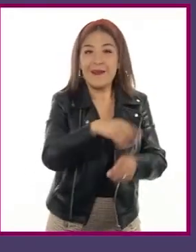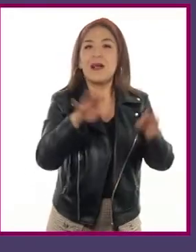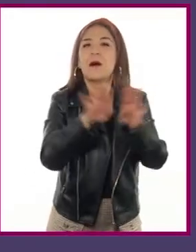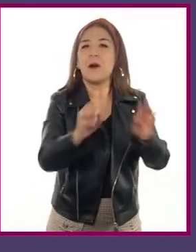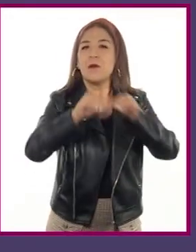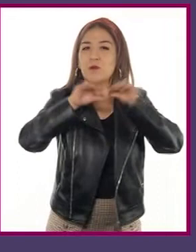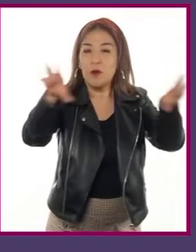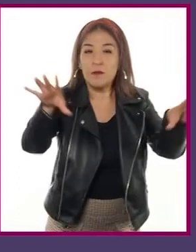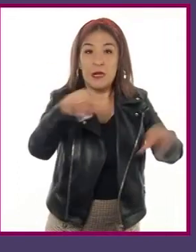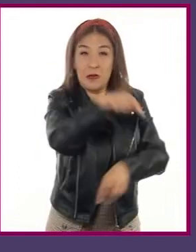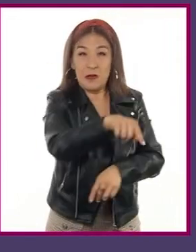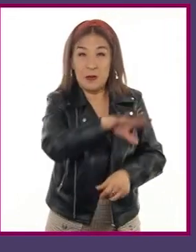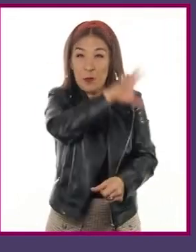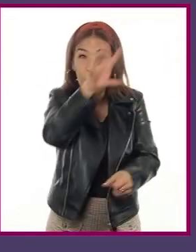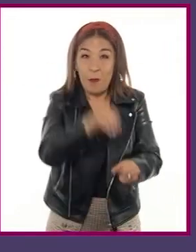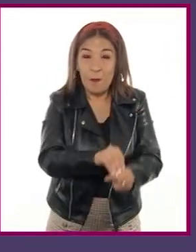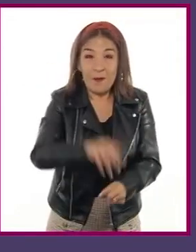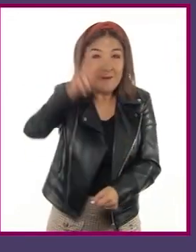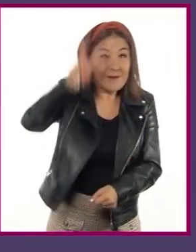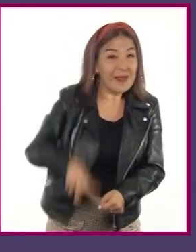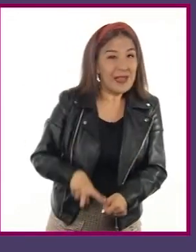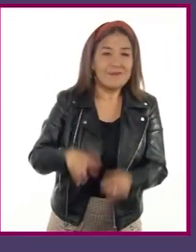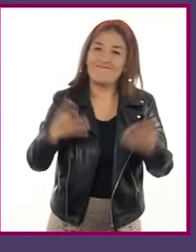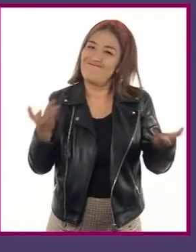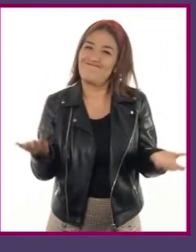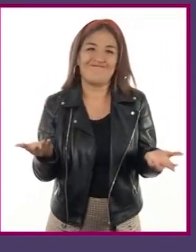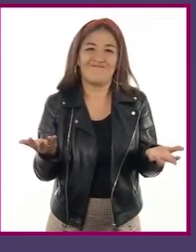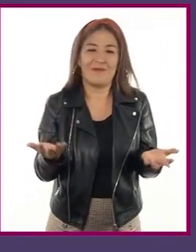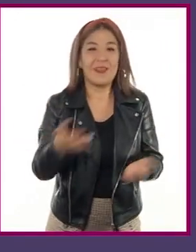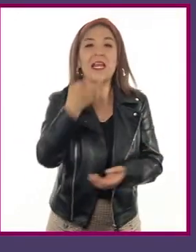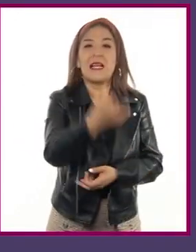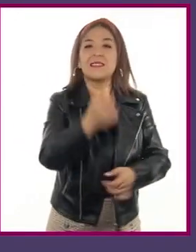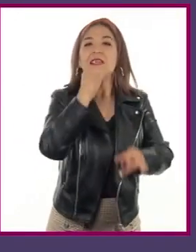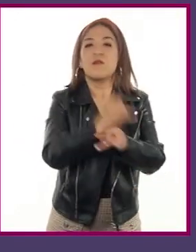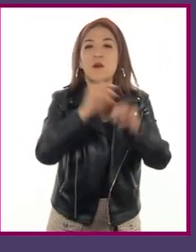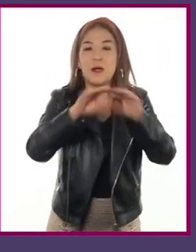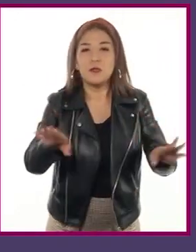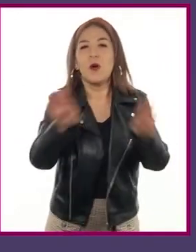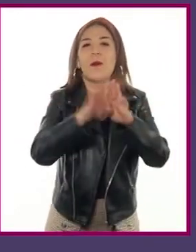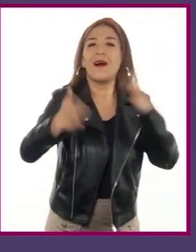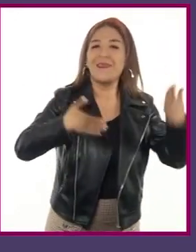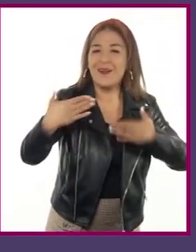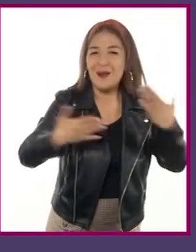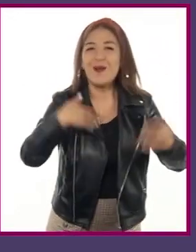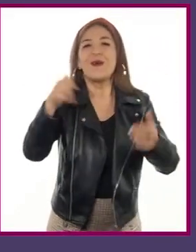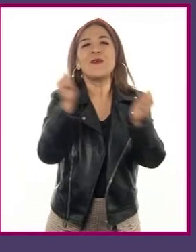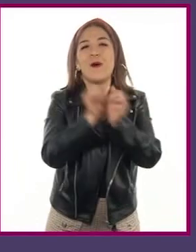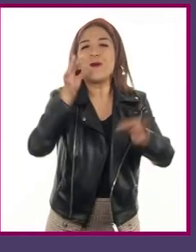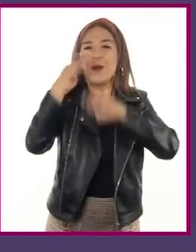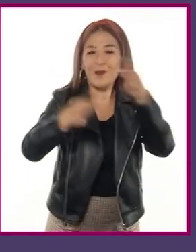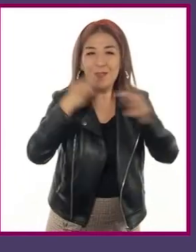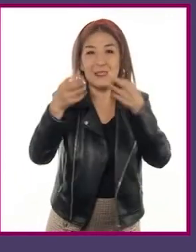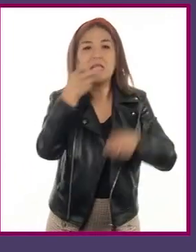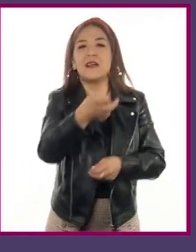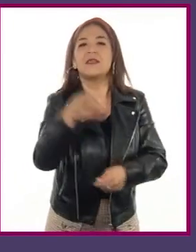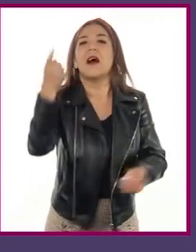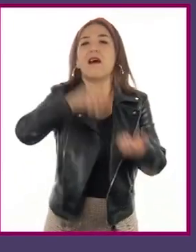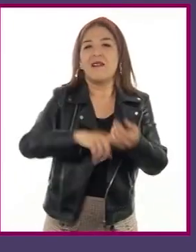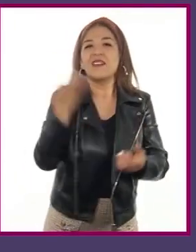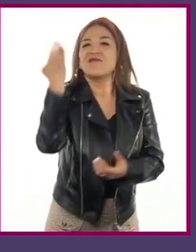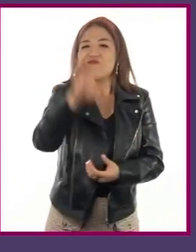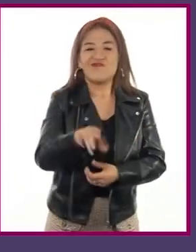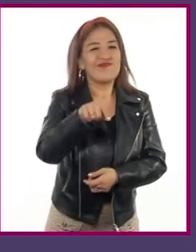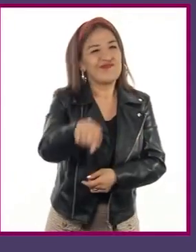estos sea completamente verdadera. Algunas páginas de entretenimiento y noticias, por ejemplo, suelen publicar